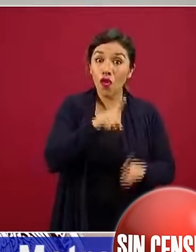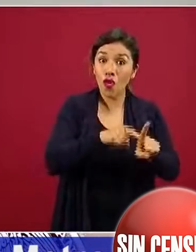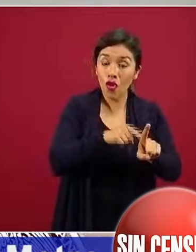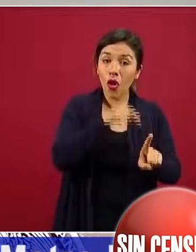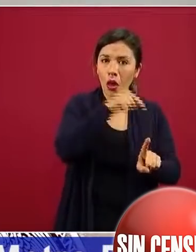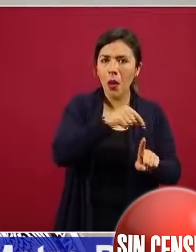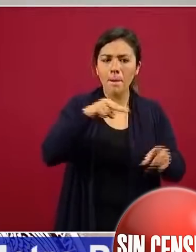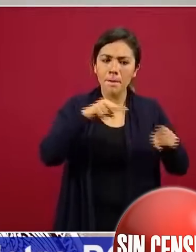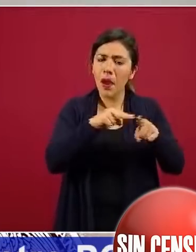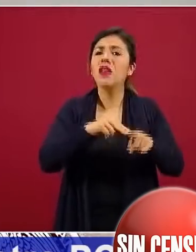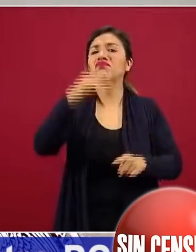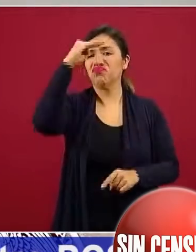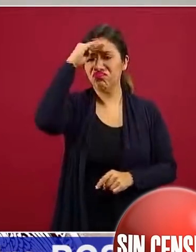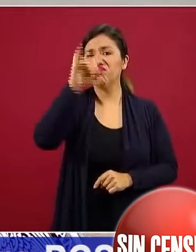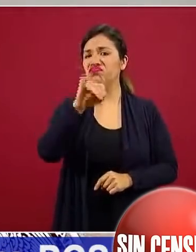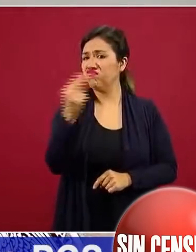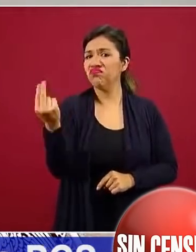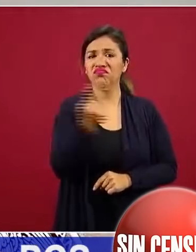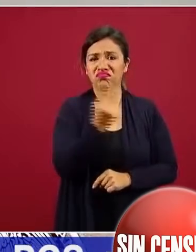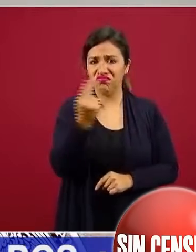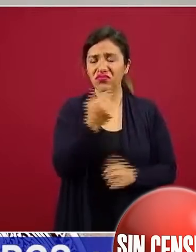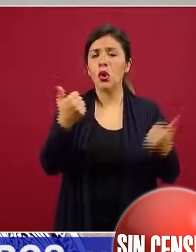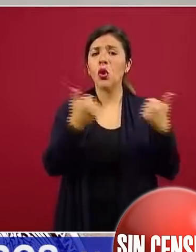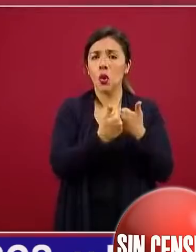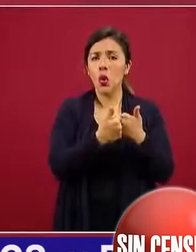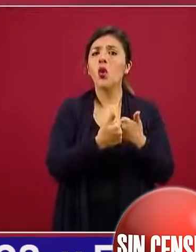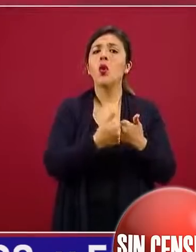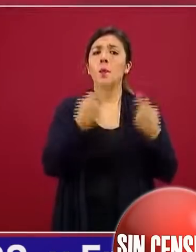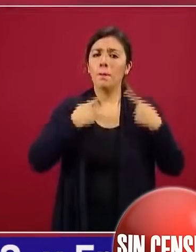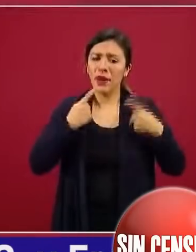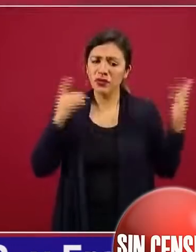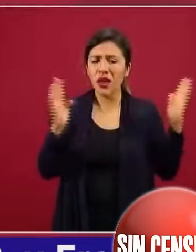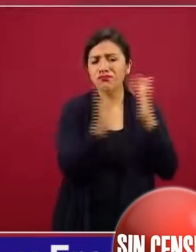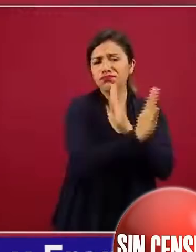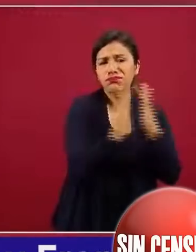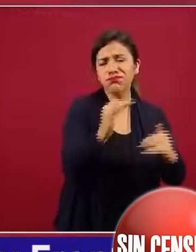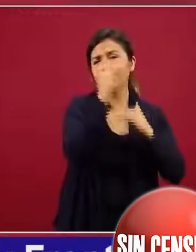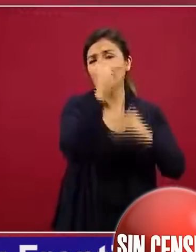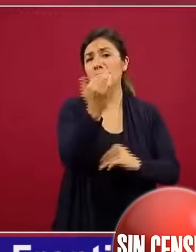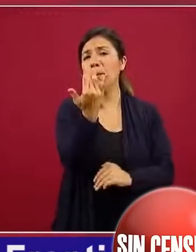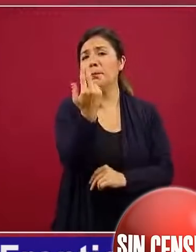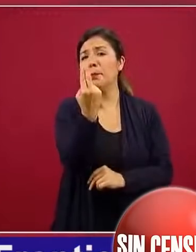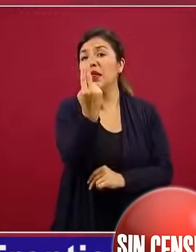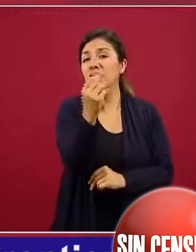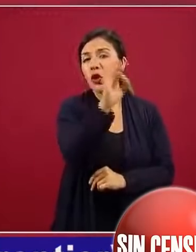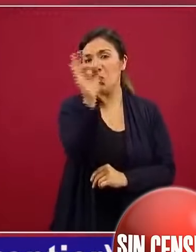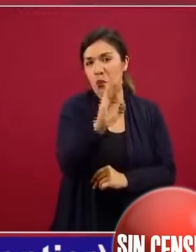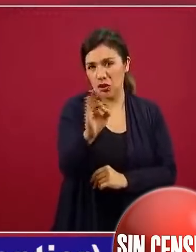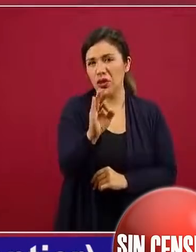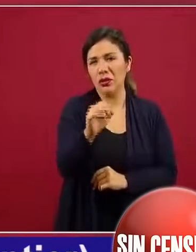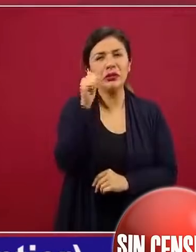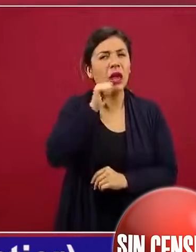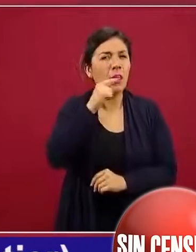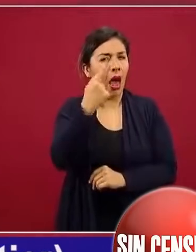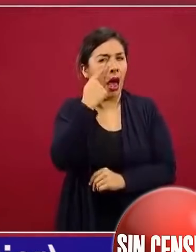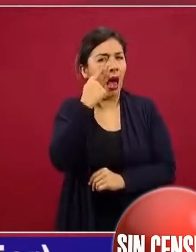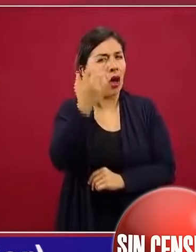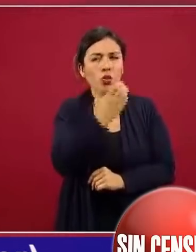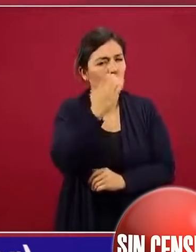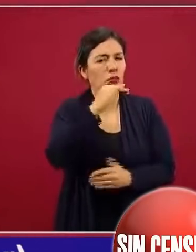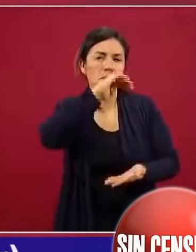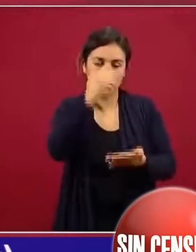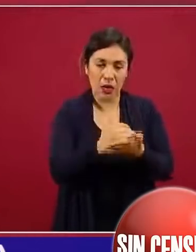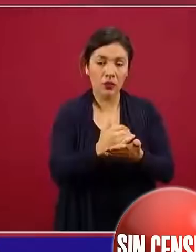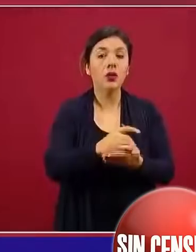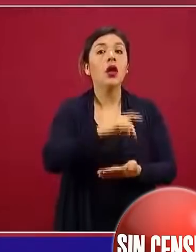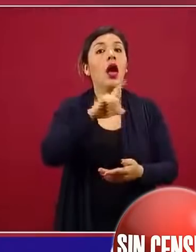había considerado que estén con ocupación, pero quizá limitada al 25% de lo que habitualmente se usan, y se